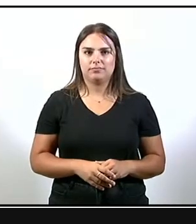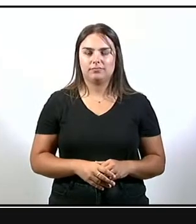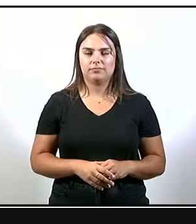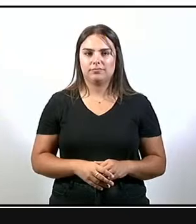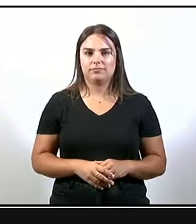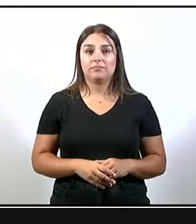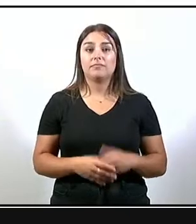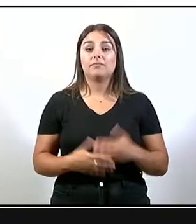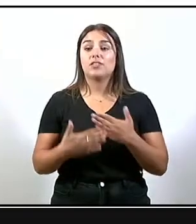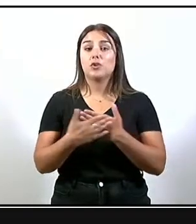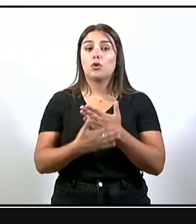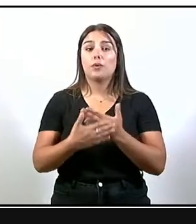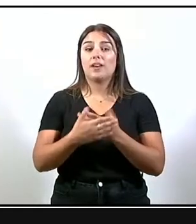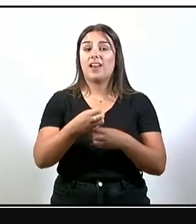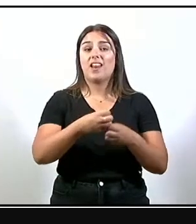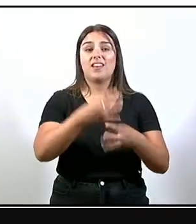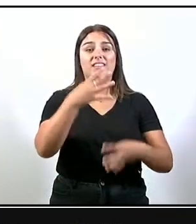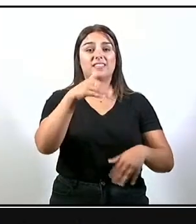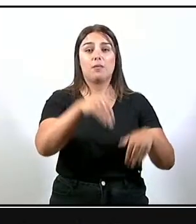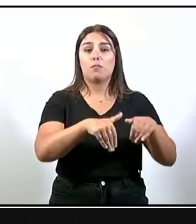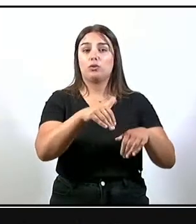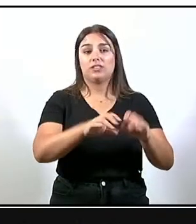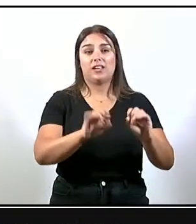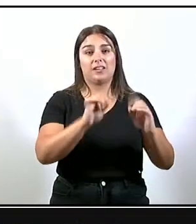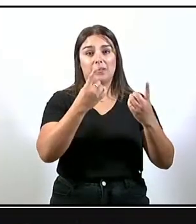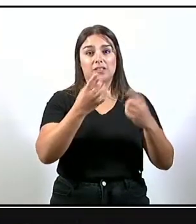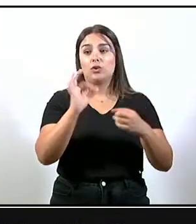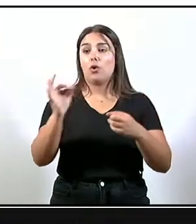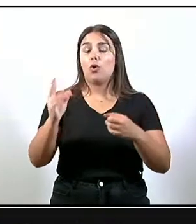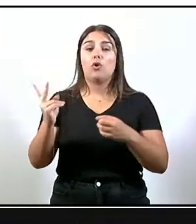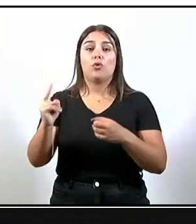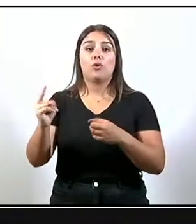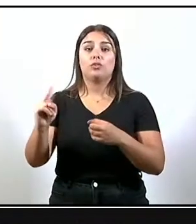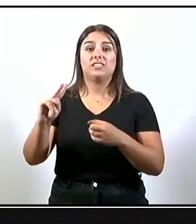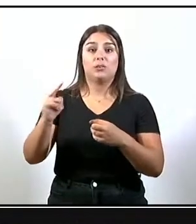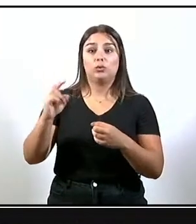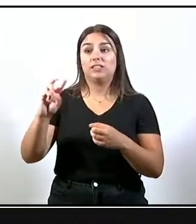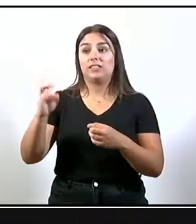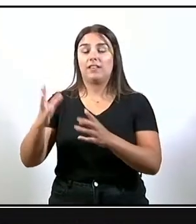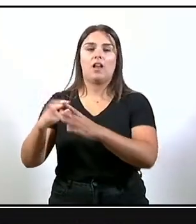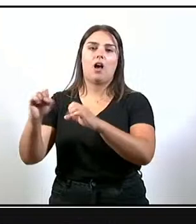que gobernara la lista más votada o que se pusieran de acuerdo la segunda con la tercera.